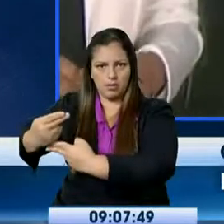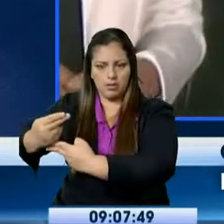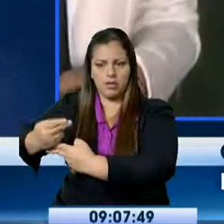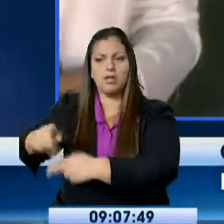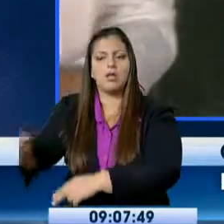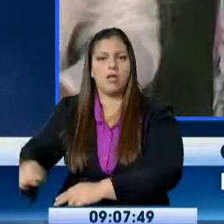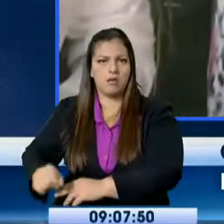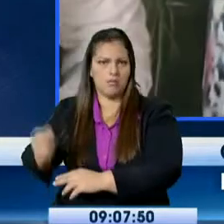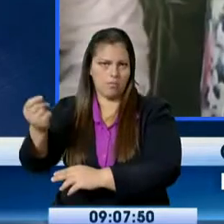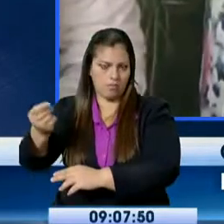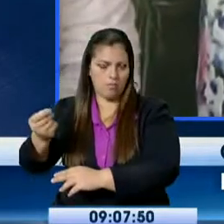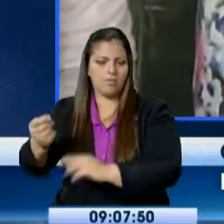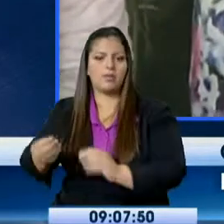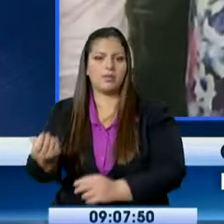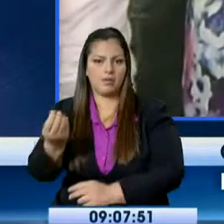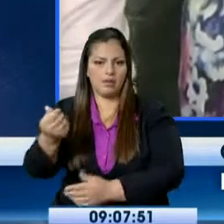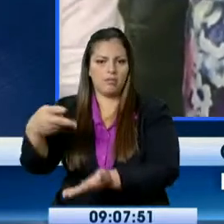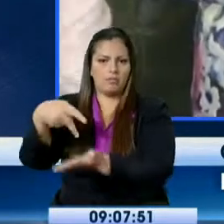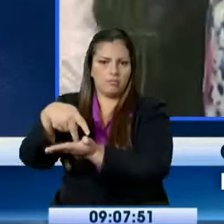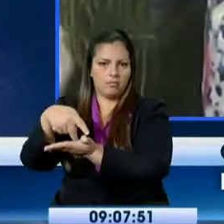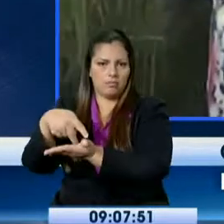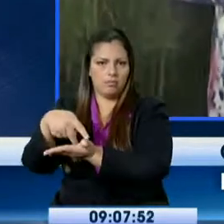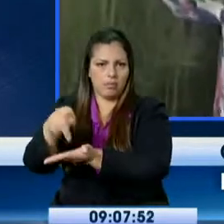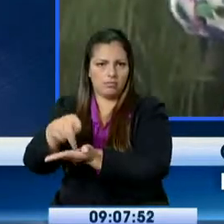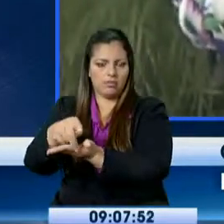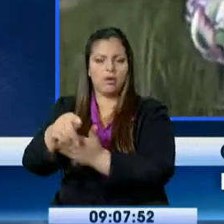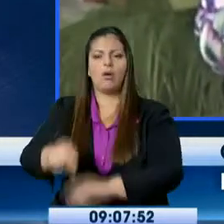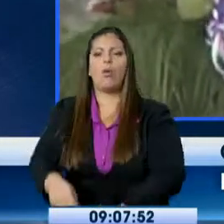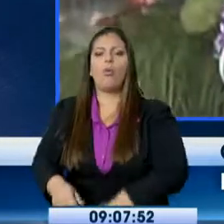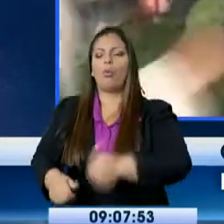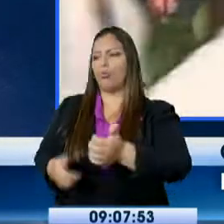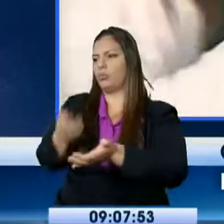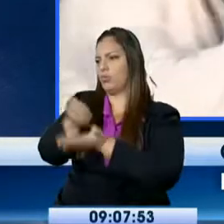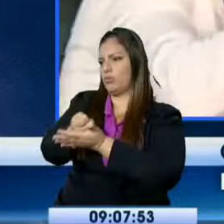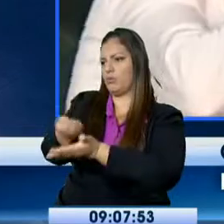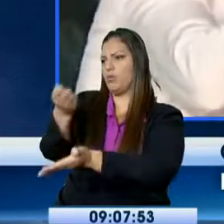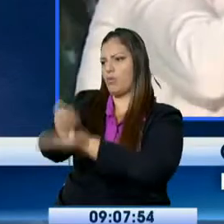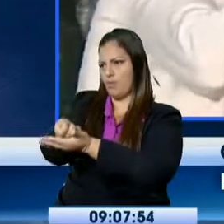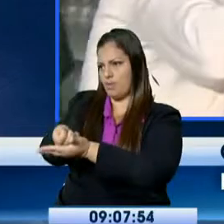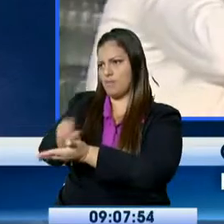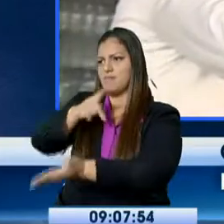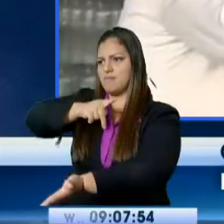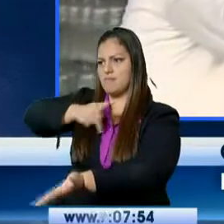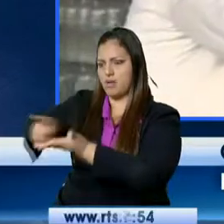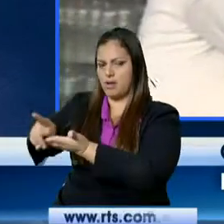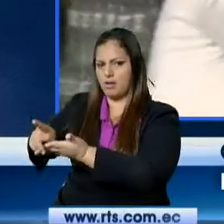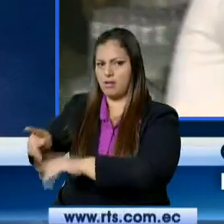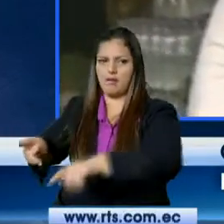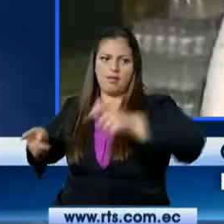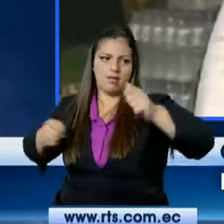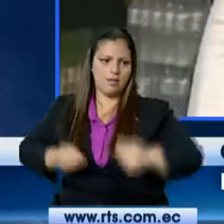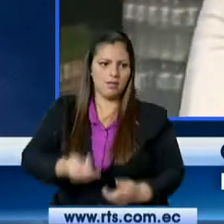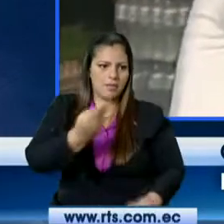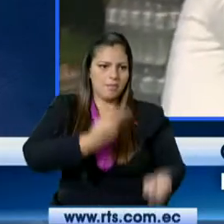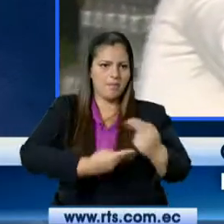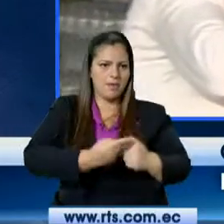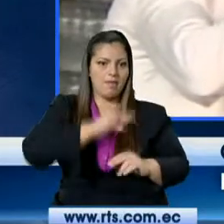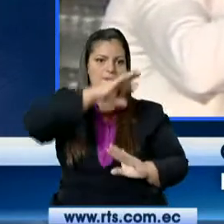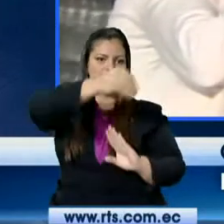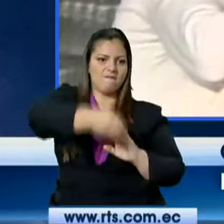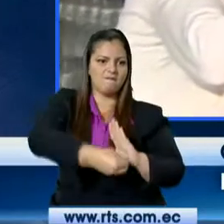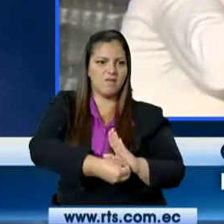va a manos de otro que se lo lleva a otro y así sucesivamente hasta que llega a precios realmente prohibitivos